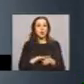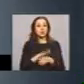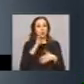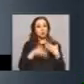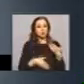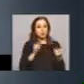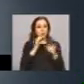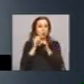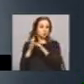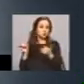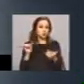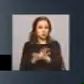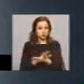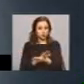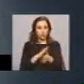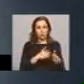los periodistas.